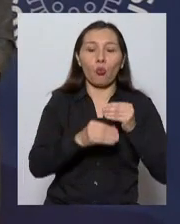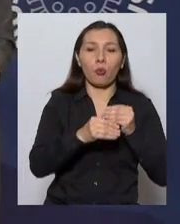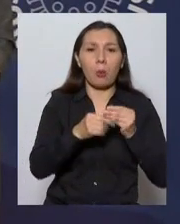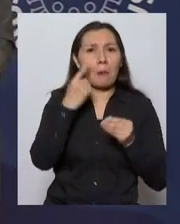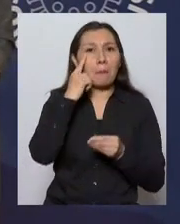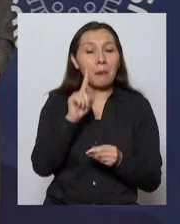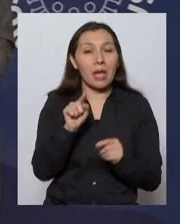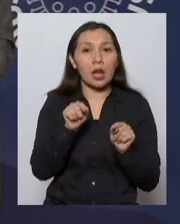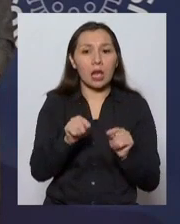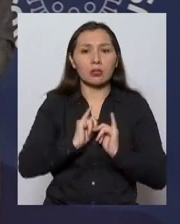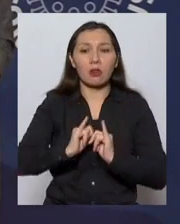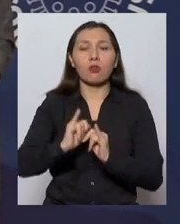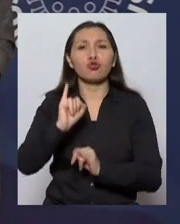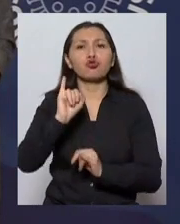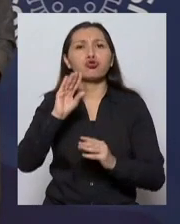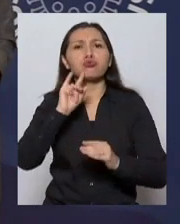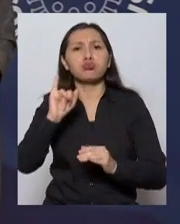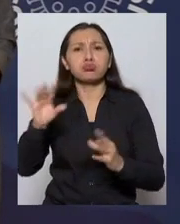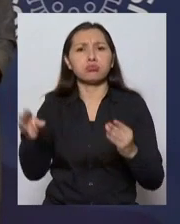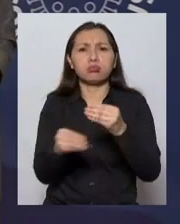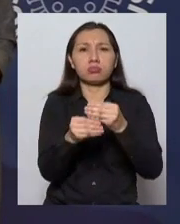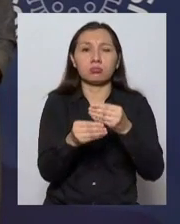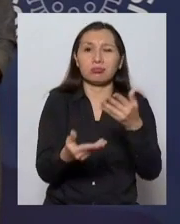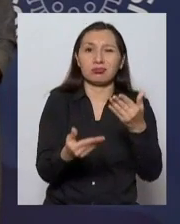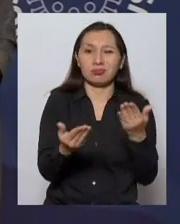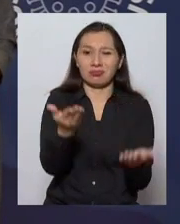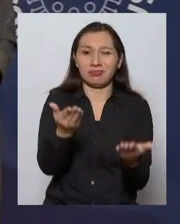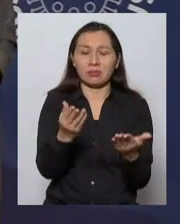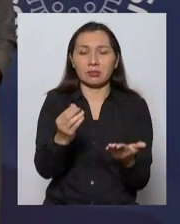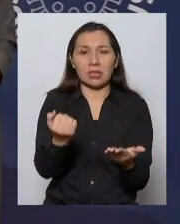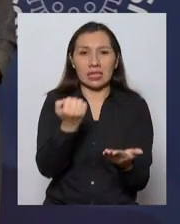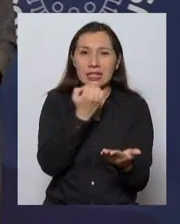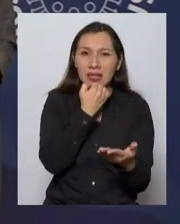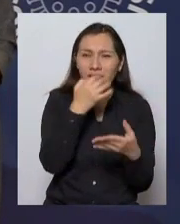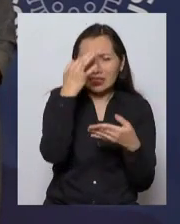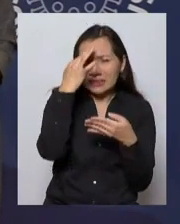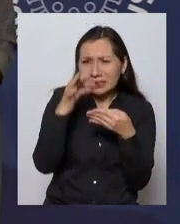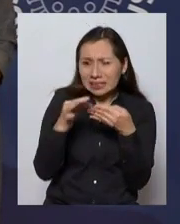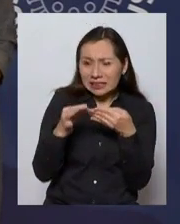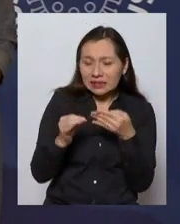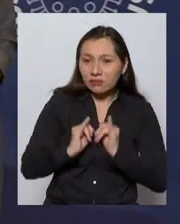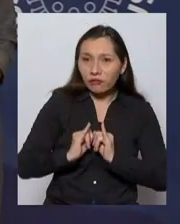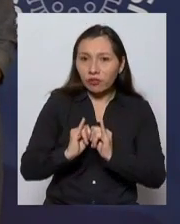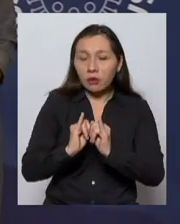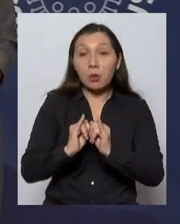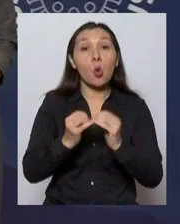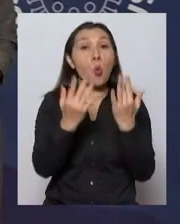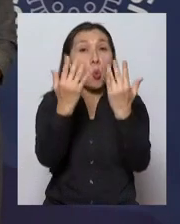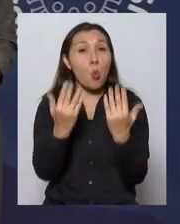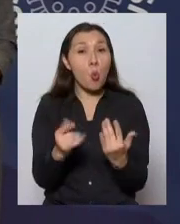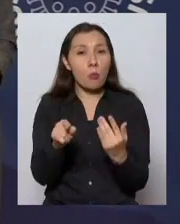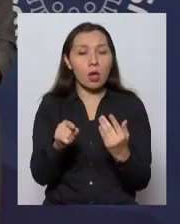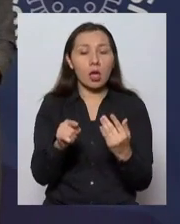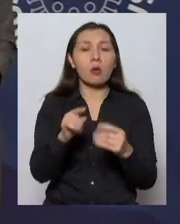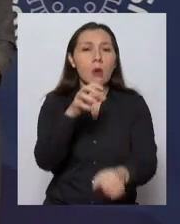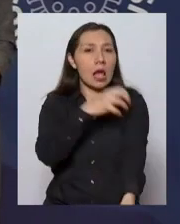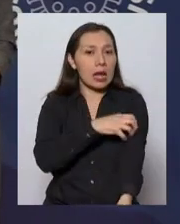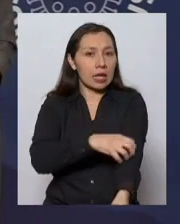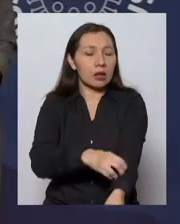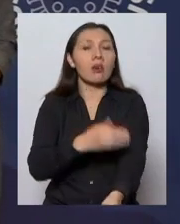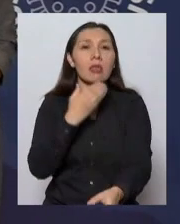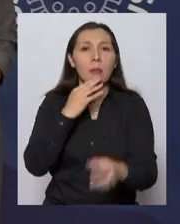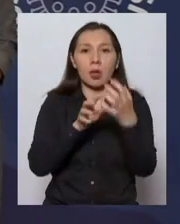Pero, sin embargo, en este reporte sí están. Entonces, hay un error en el detalle de la información. Aparecen los números incluso por región y